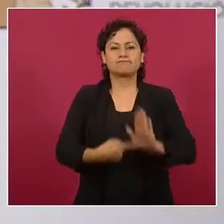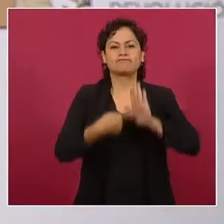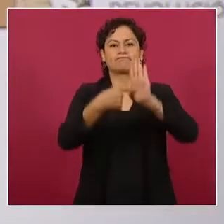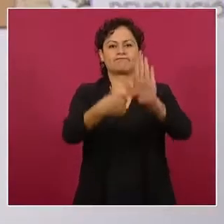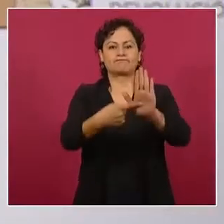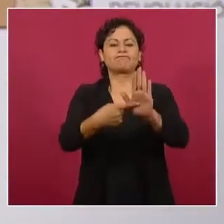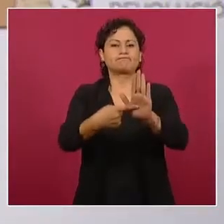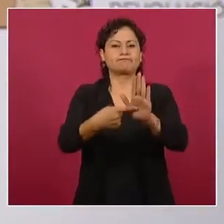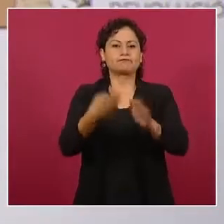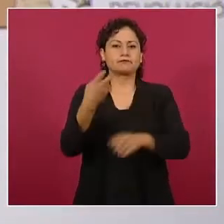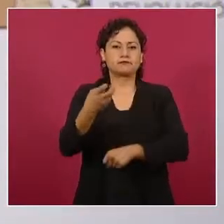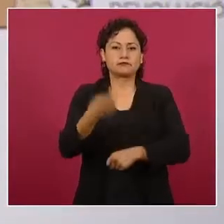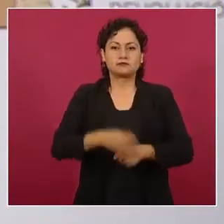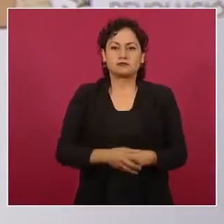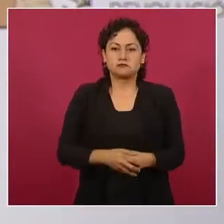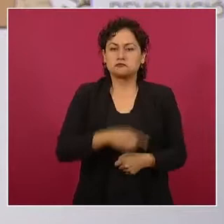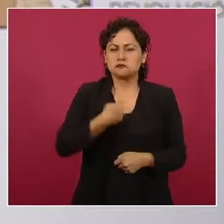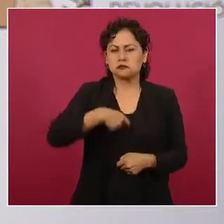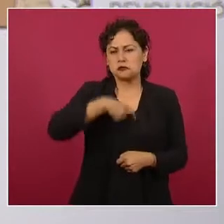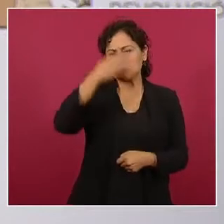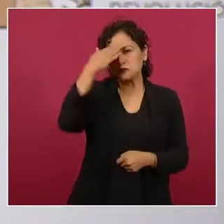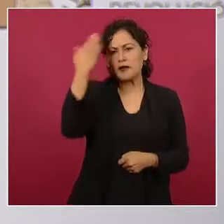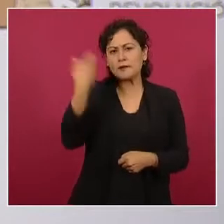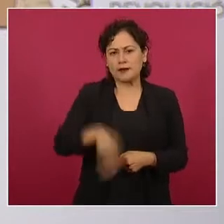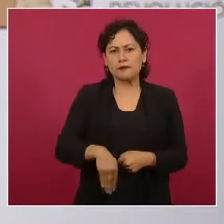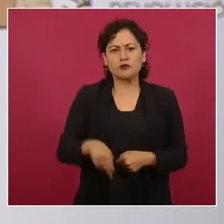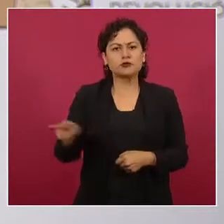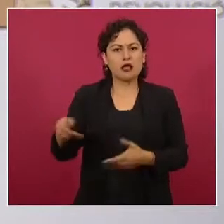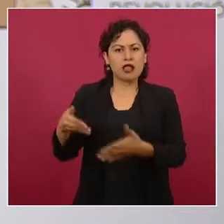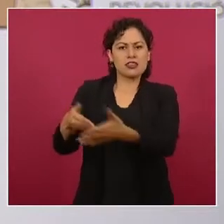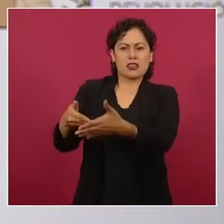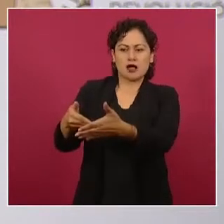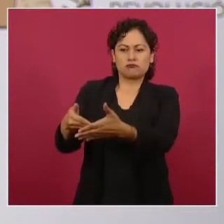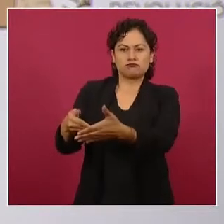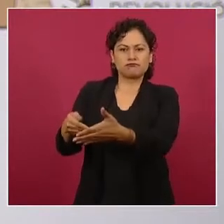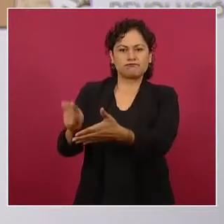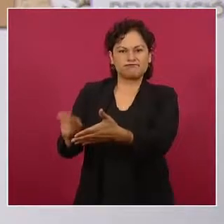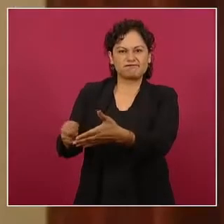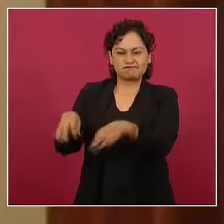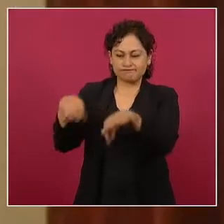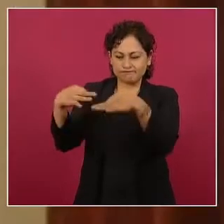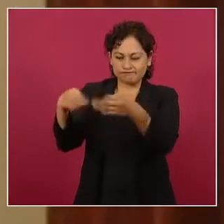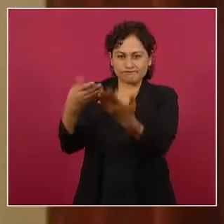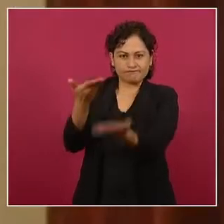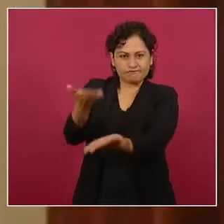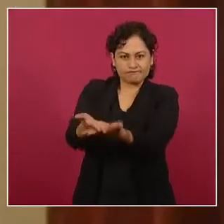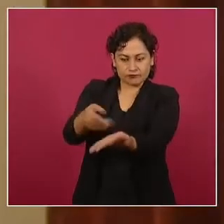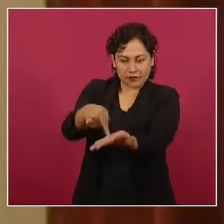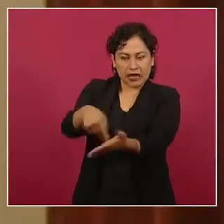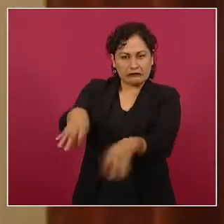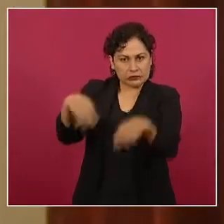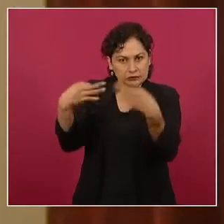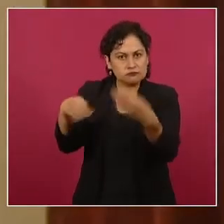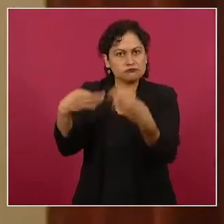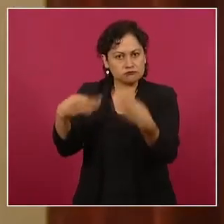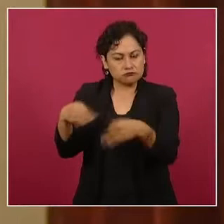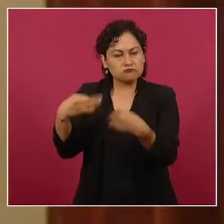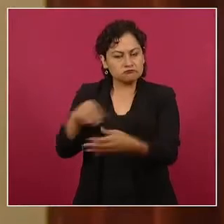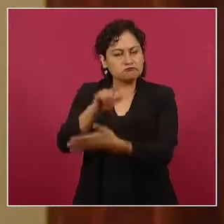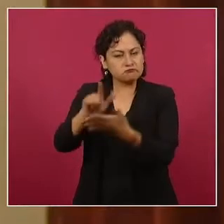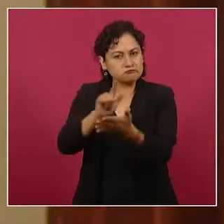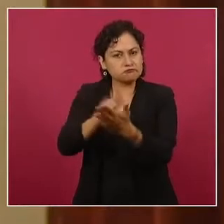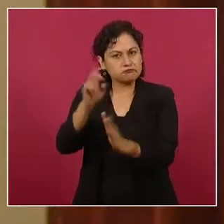lo que se quedó ahí atorado y no se logró fue un documento legislativo, pero que con las herramientas a nuestro